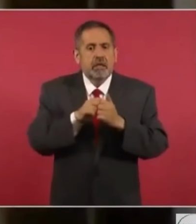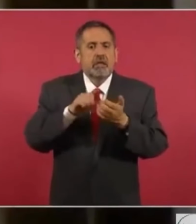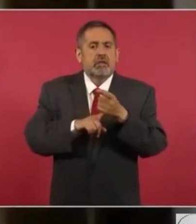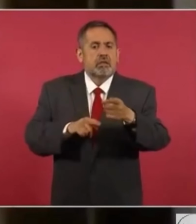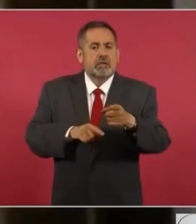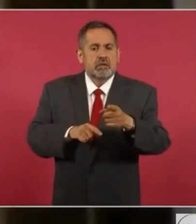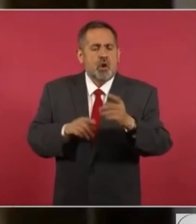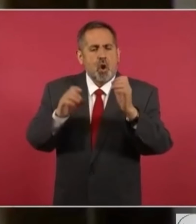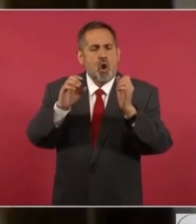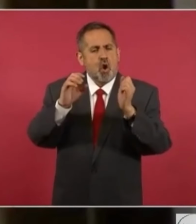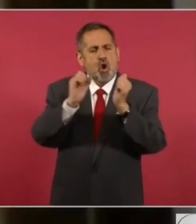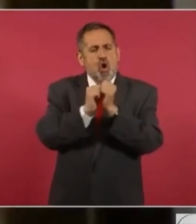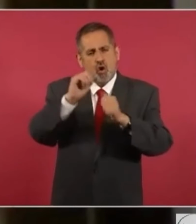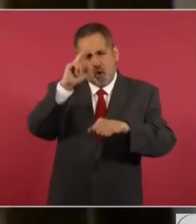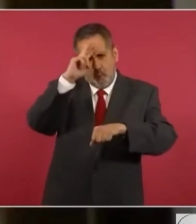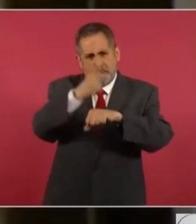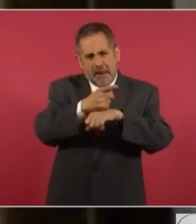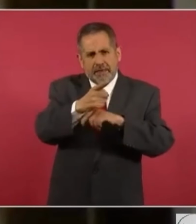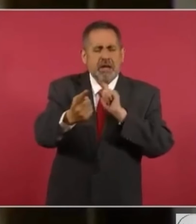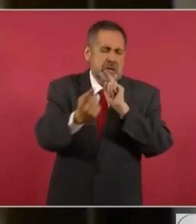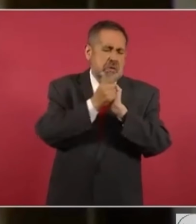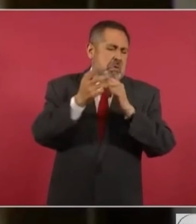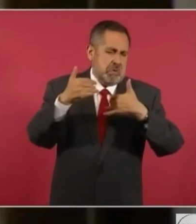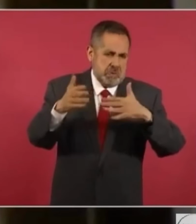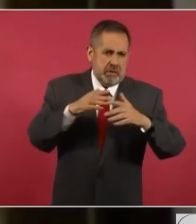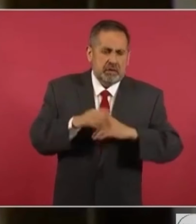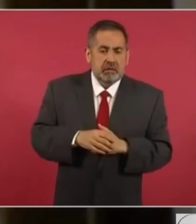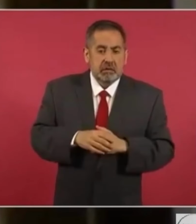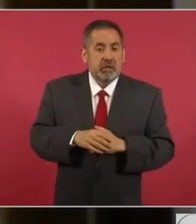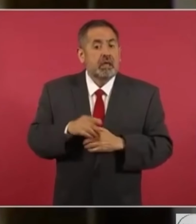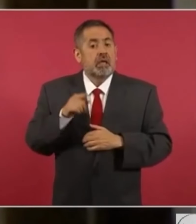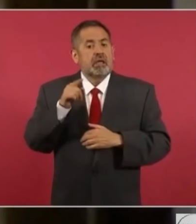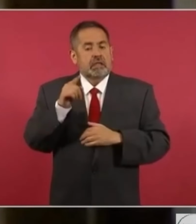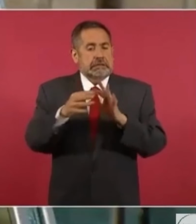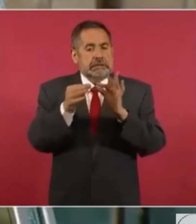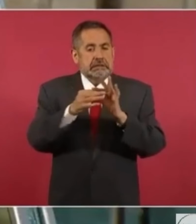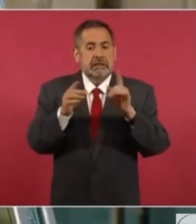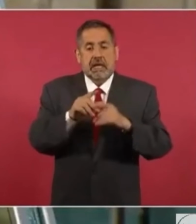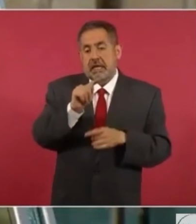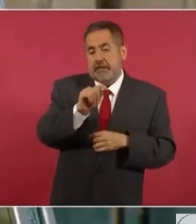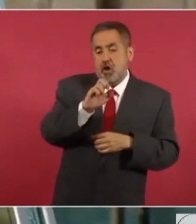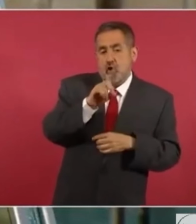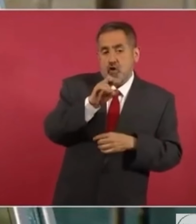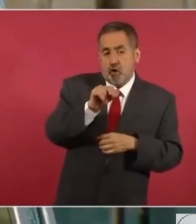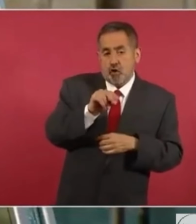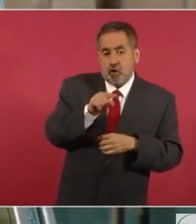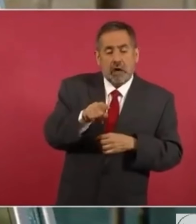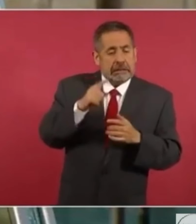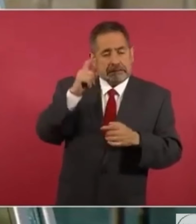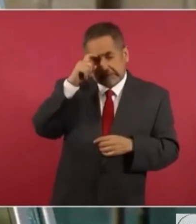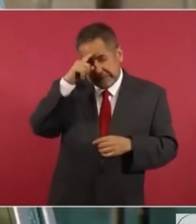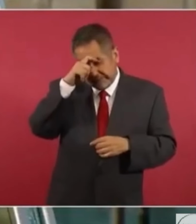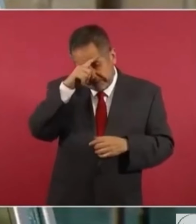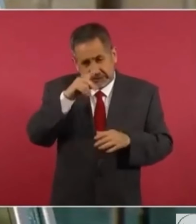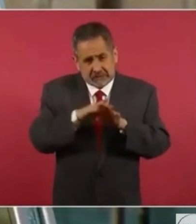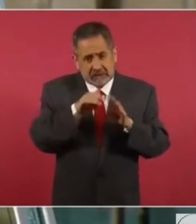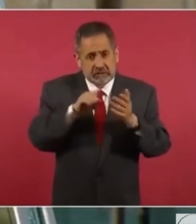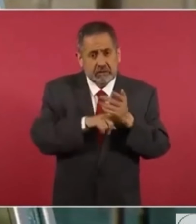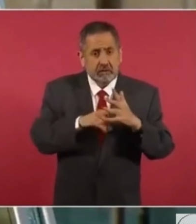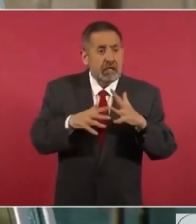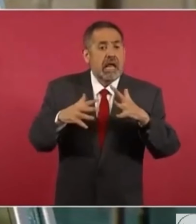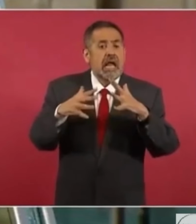un compadre de allá de la sierra. Bueno, hay que hacer un paréntesis para decir que Teodoro batalló la